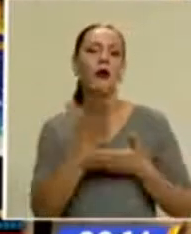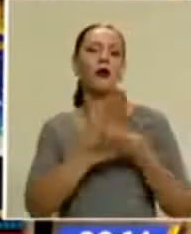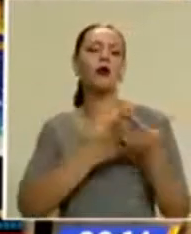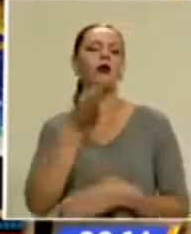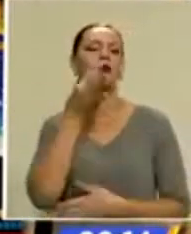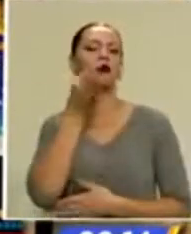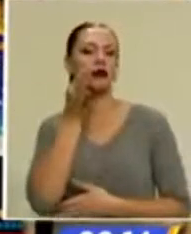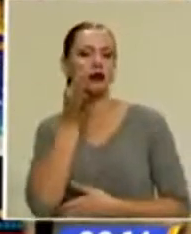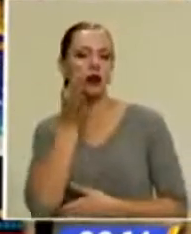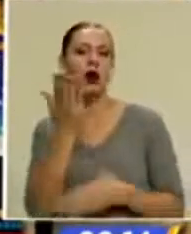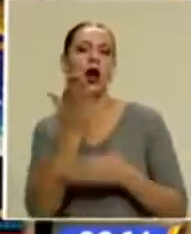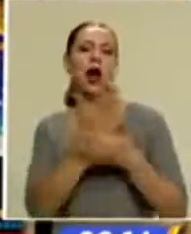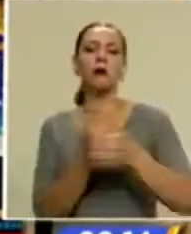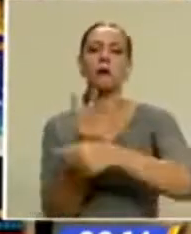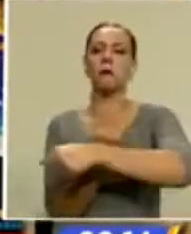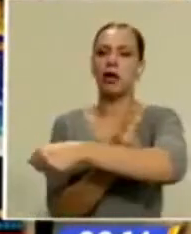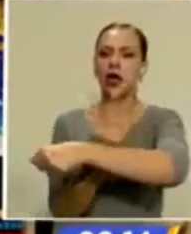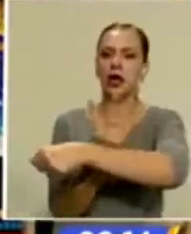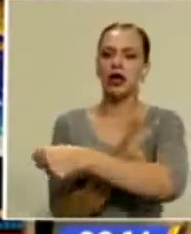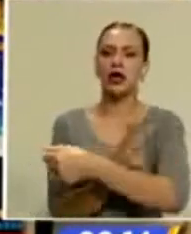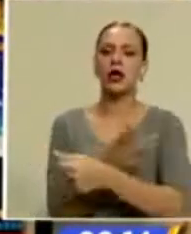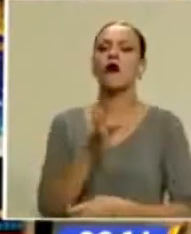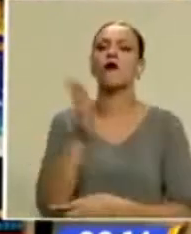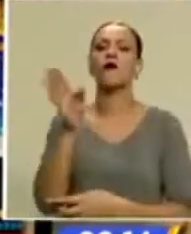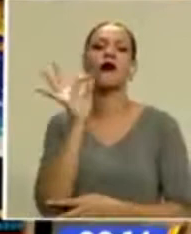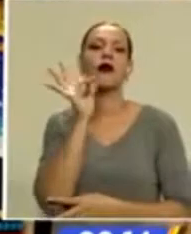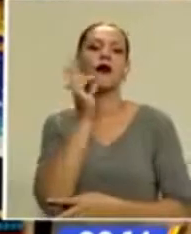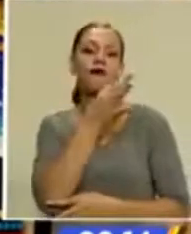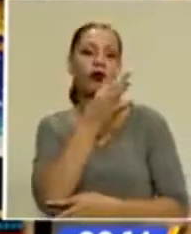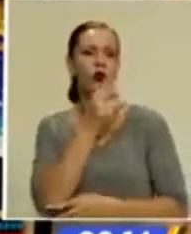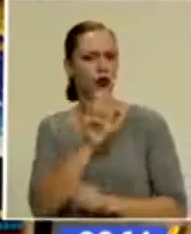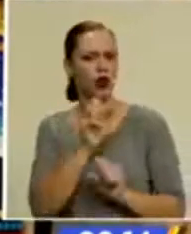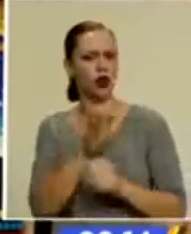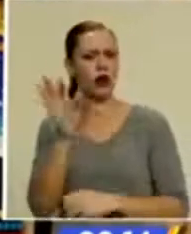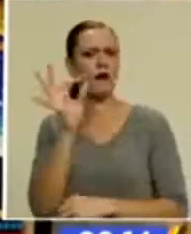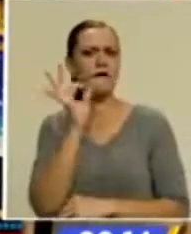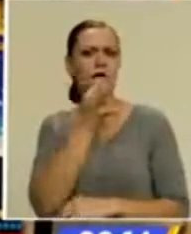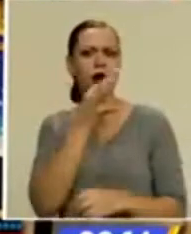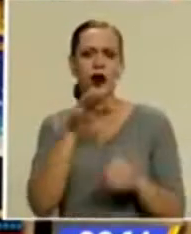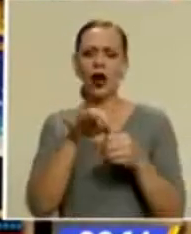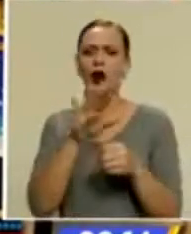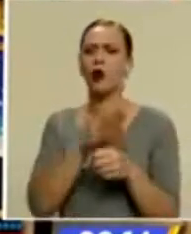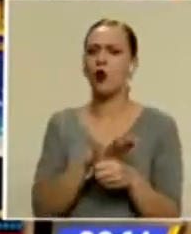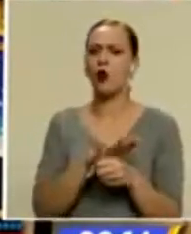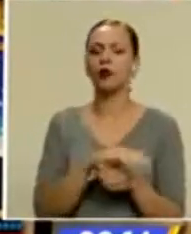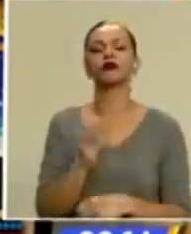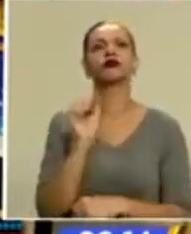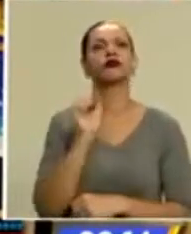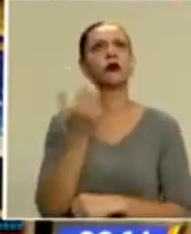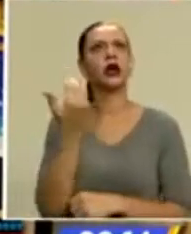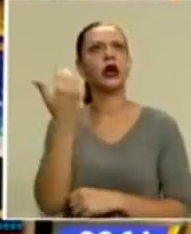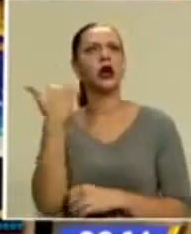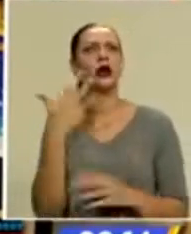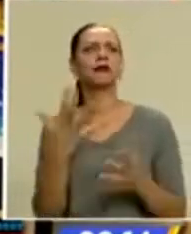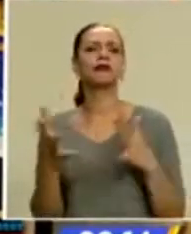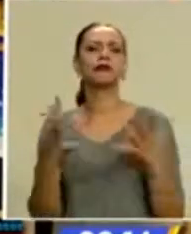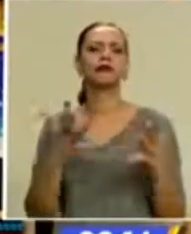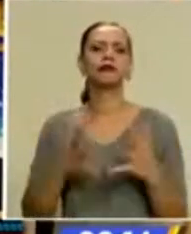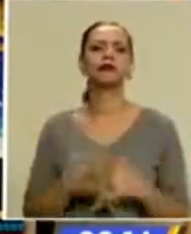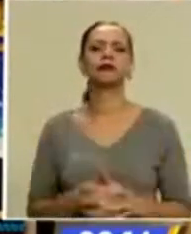algunas frutas, algunos vegetales, andamos en las ferias. ¿Vos has ido a la Feria del Agricultor? Pues hace unos